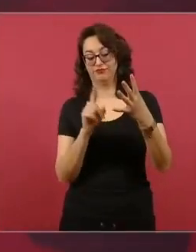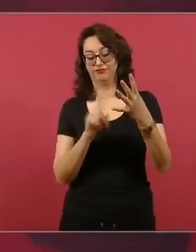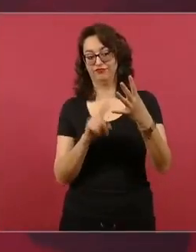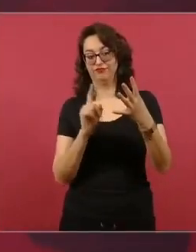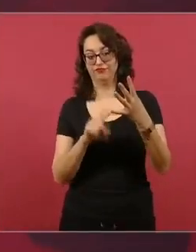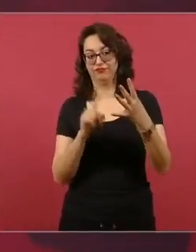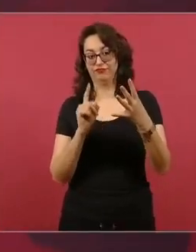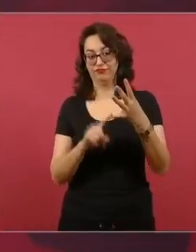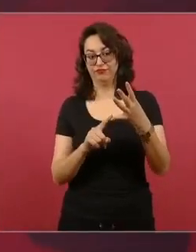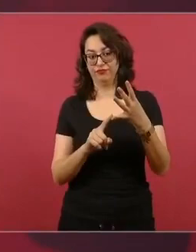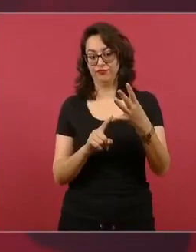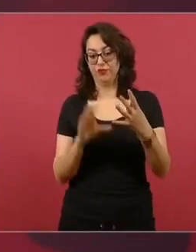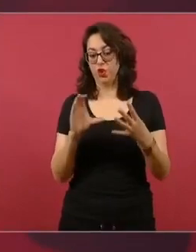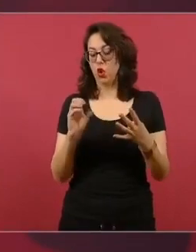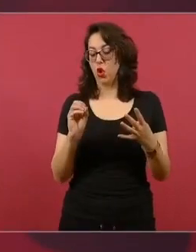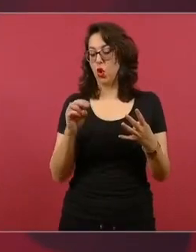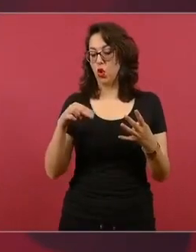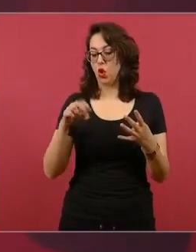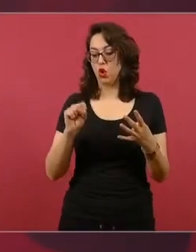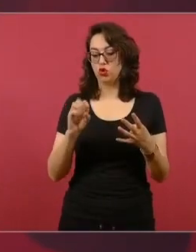quitarles lo de la consolidación